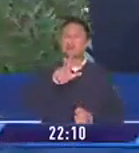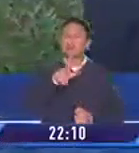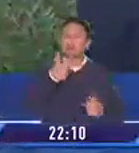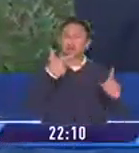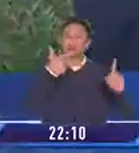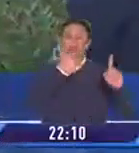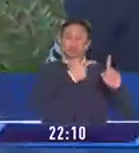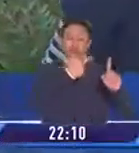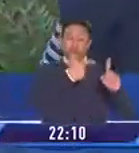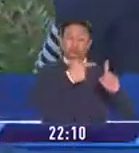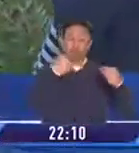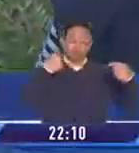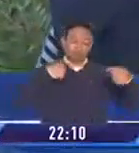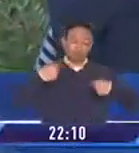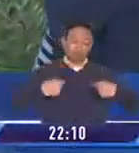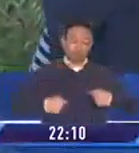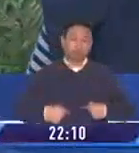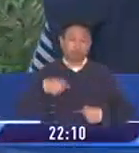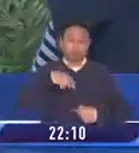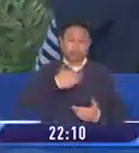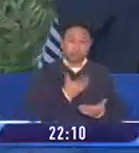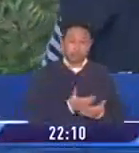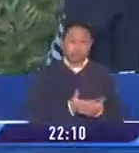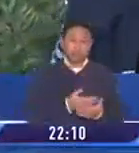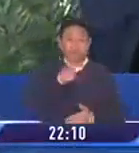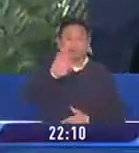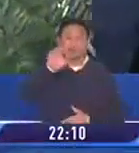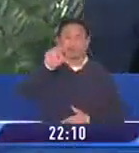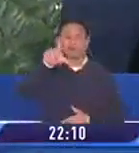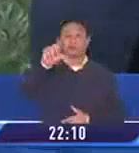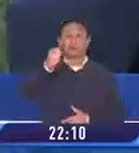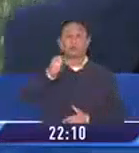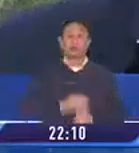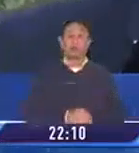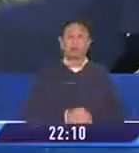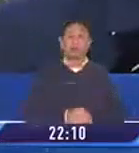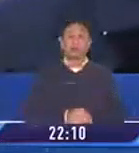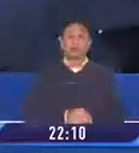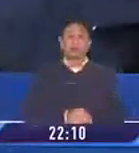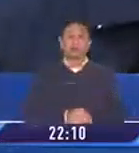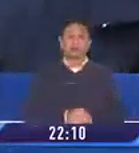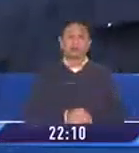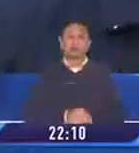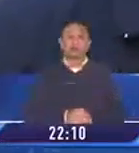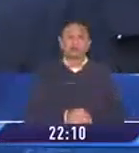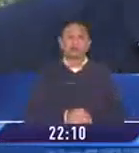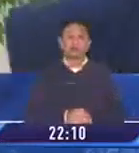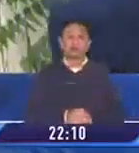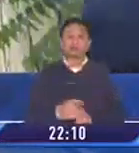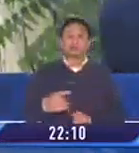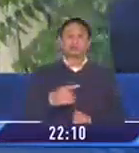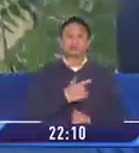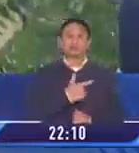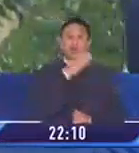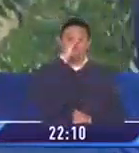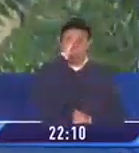proyectiles de casquillo se encontraron en la escena de los hechos. ¿Qué tipo de arma? Ahí tendrá que